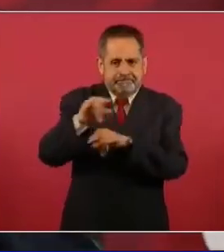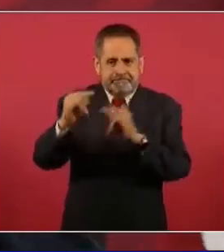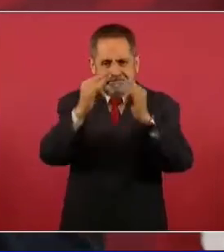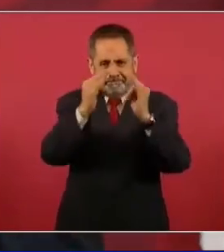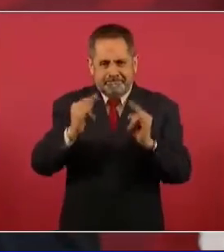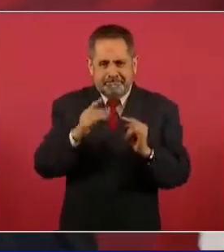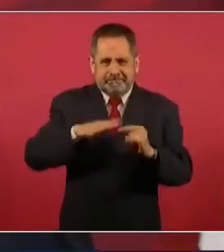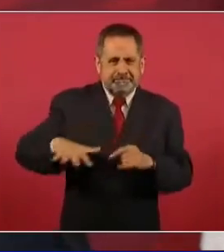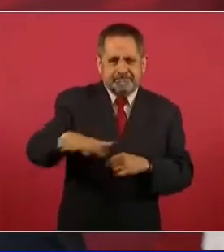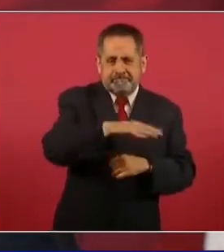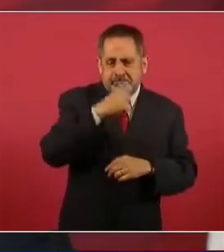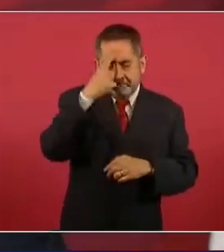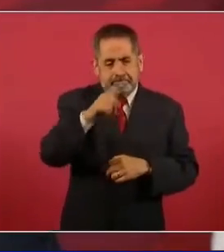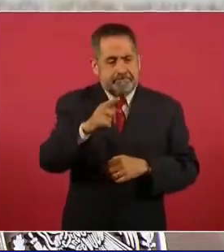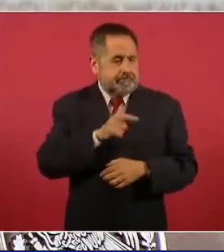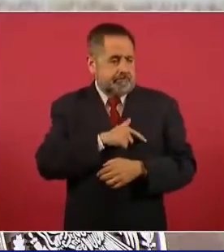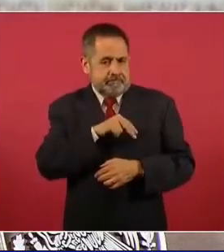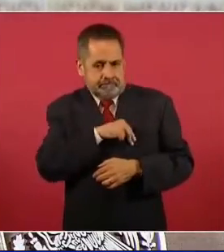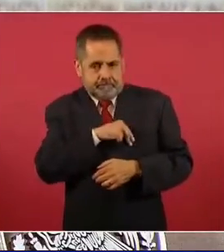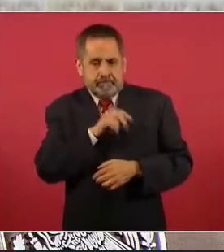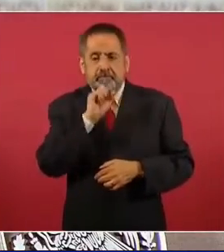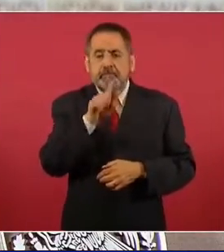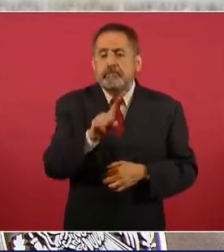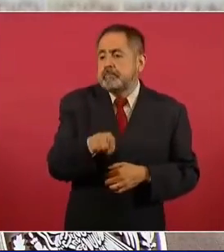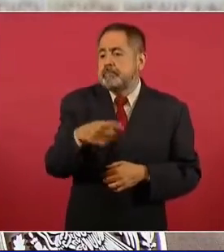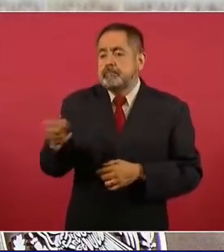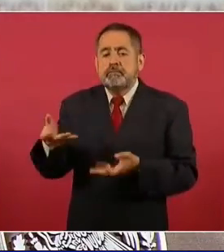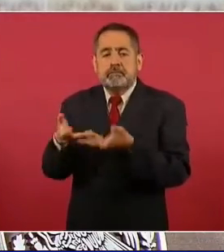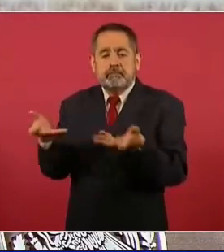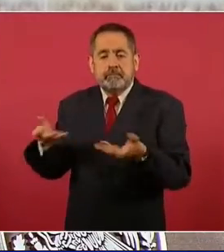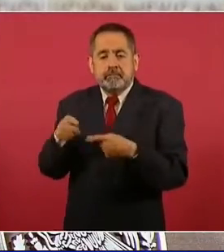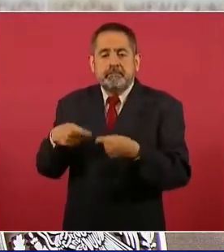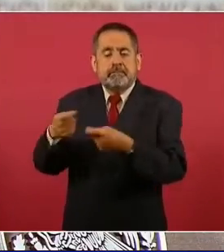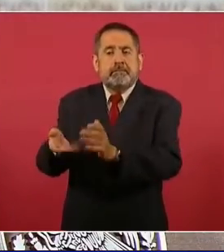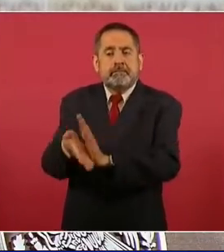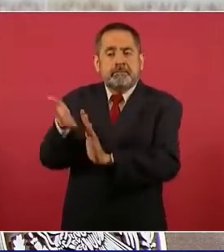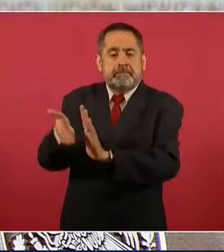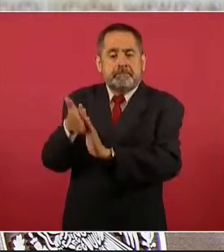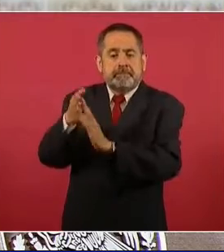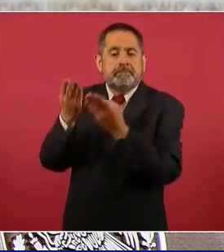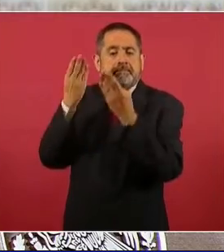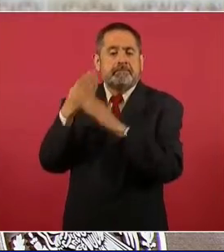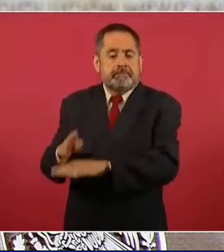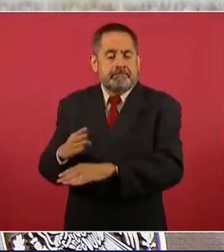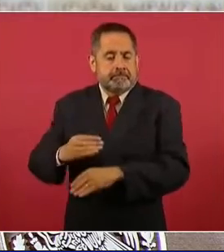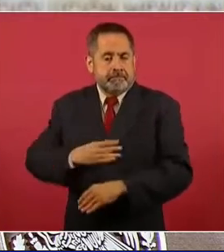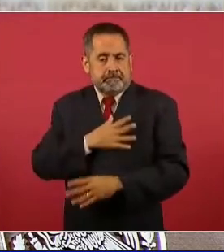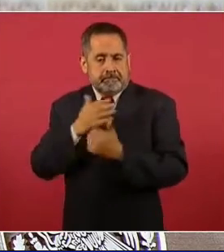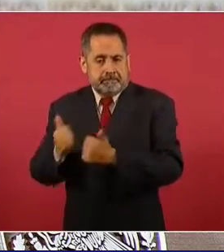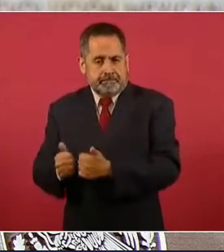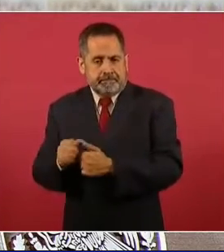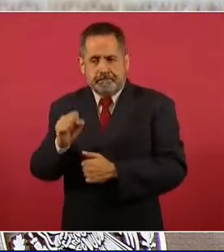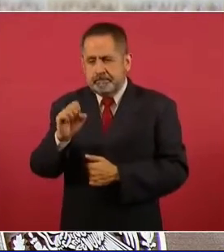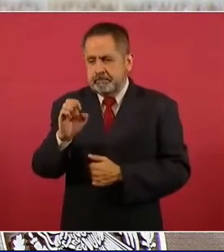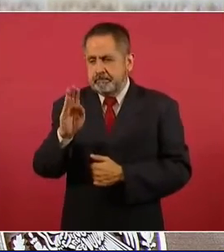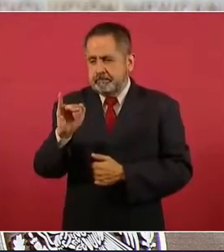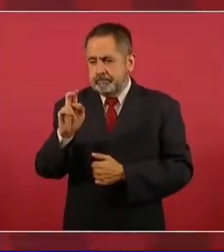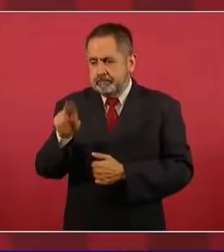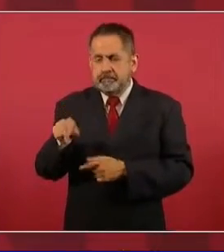los terrenos para la construcción del Banco del Bienestar. Los